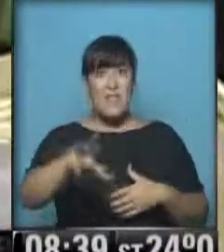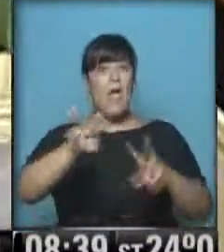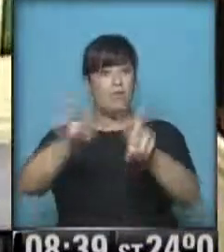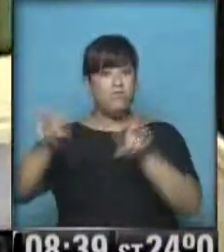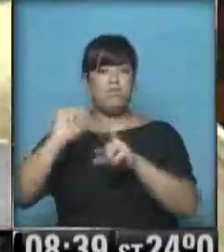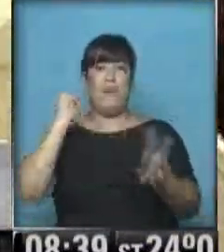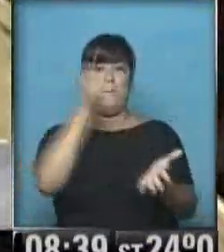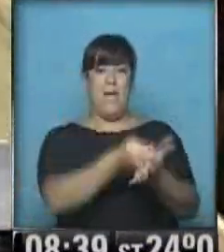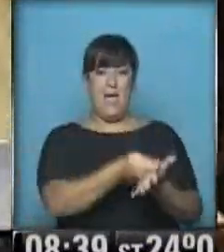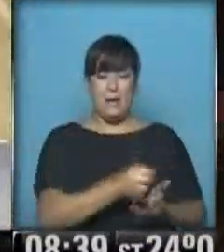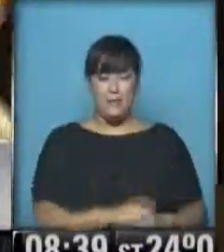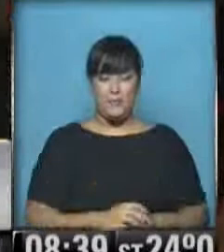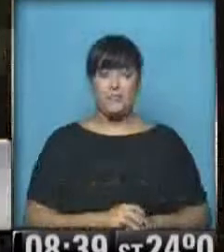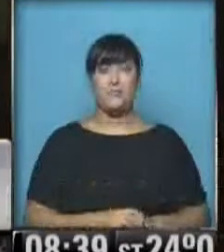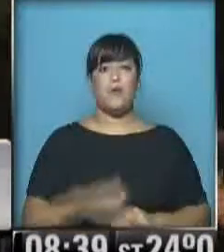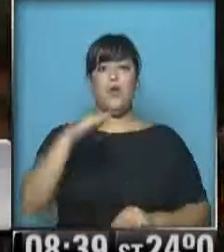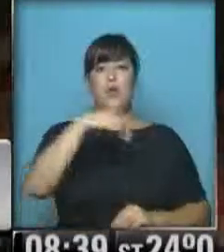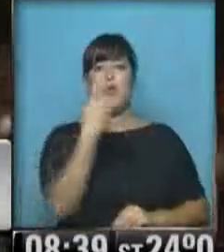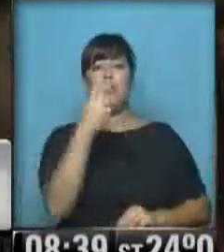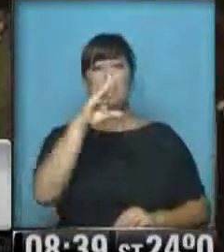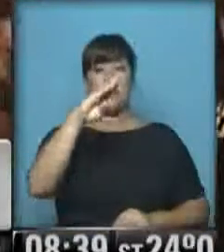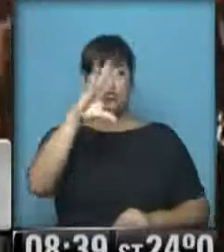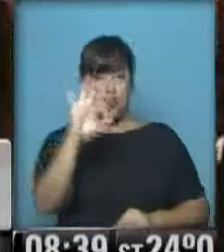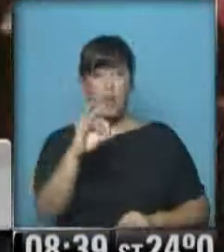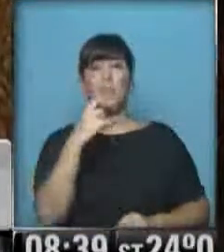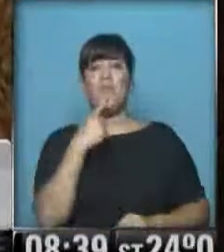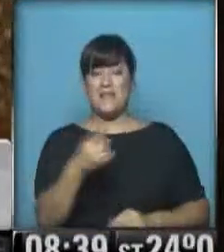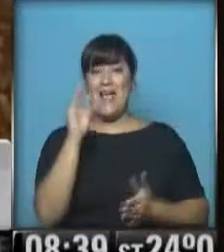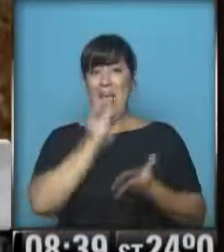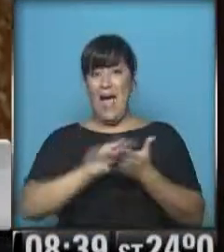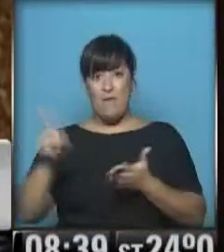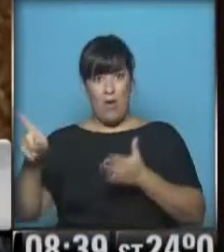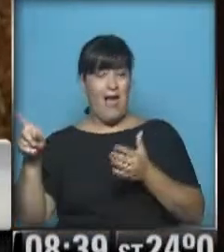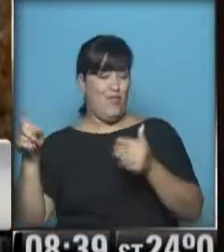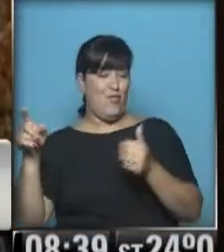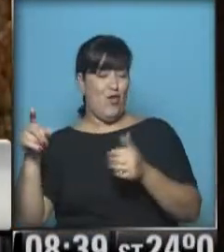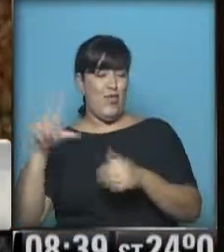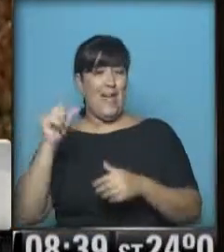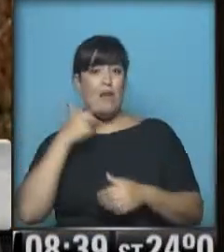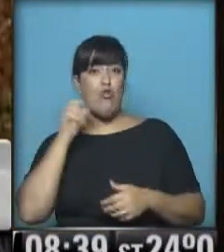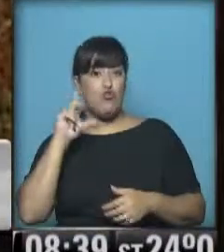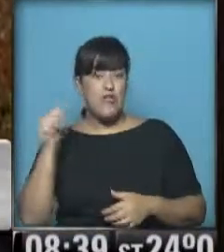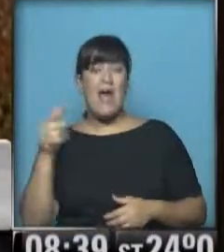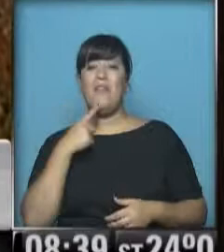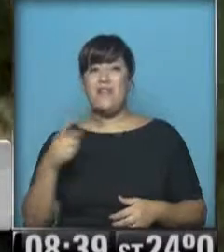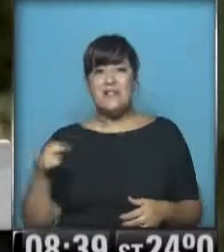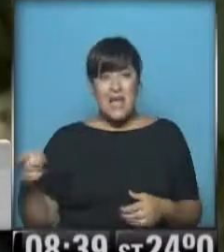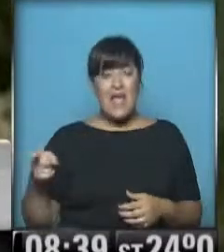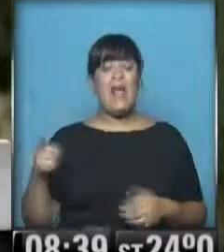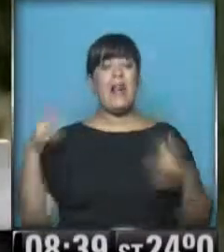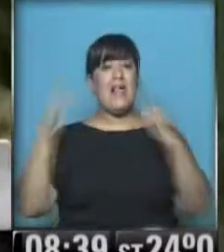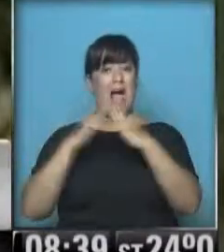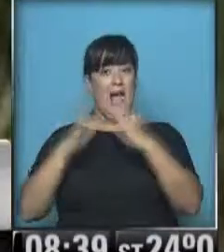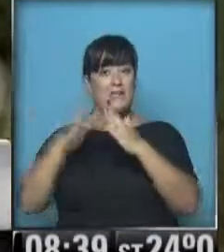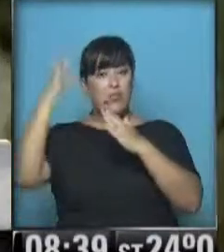fianza mucho explicó que él el abogado justamente de carrascosa explicó que el viudo fijará como domicilio